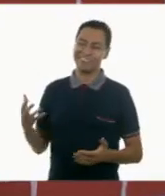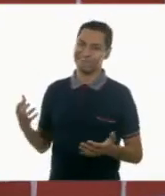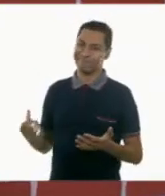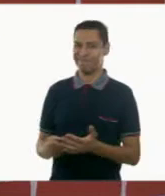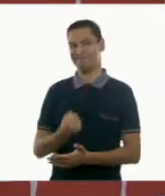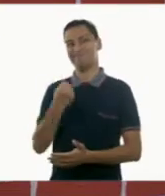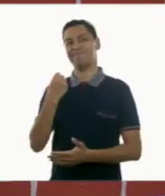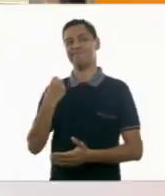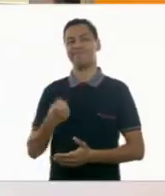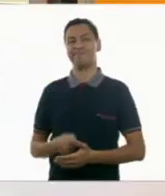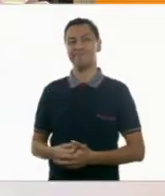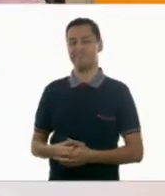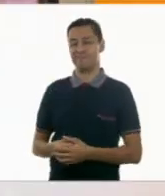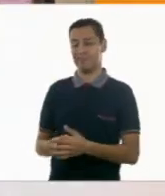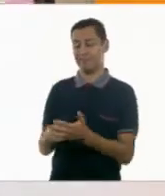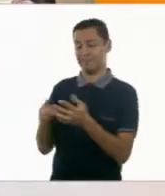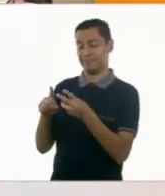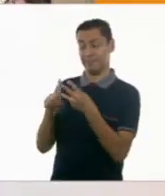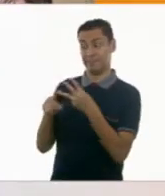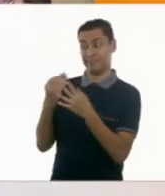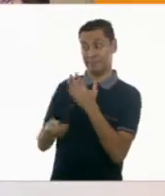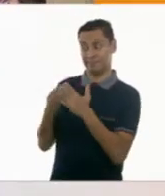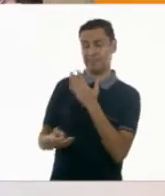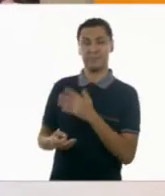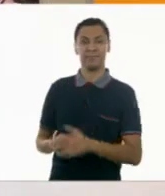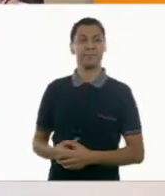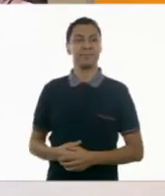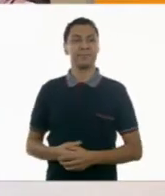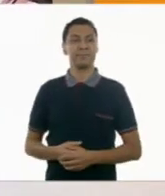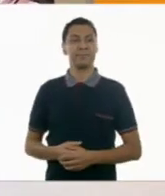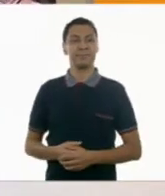Ay, no un primer intento. Va.